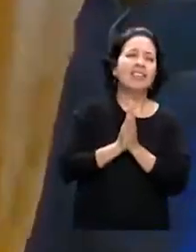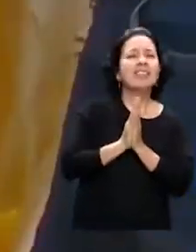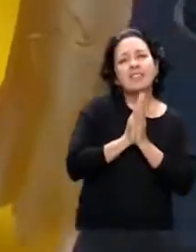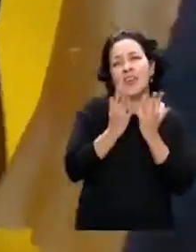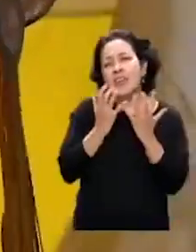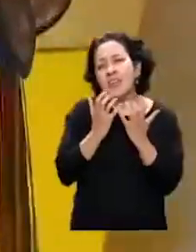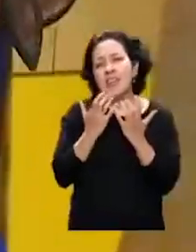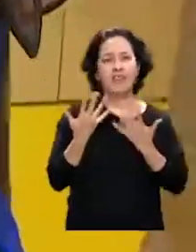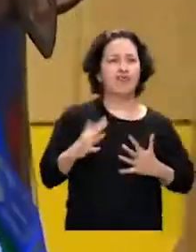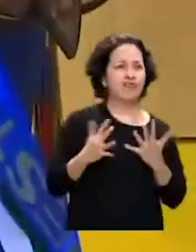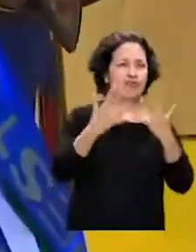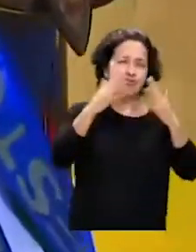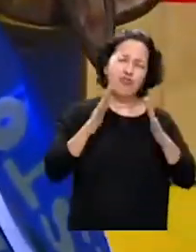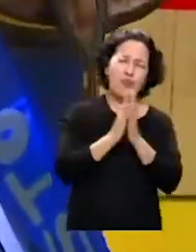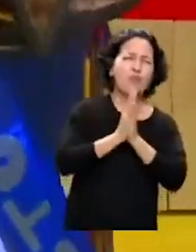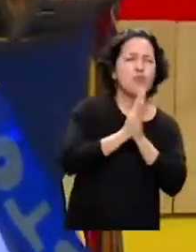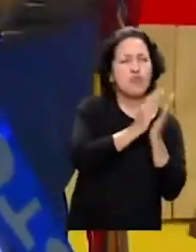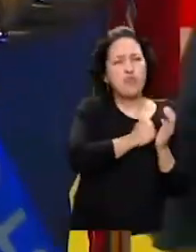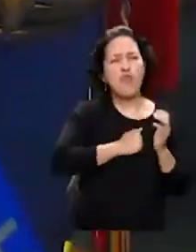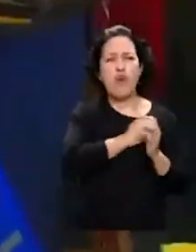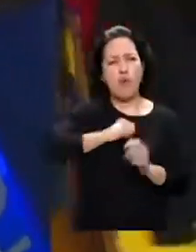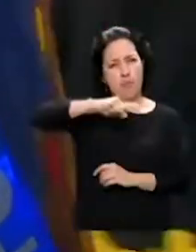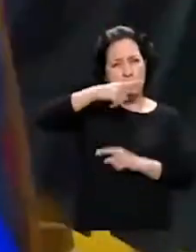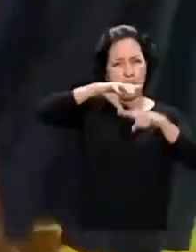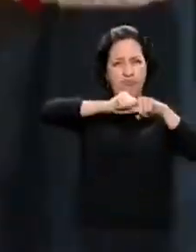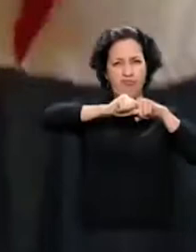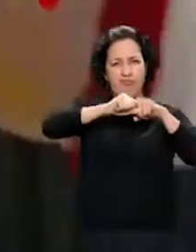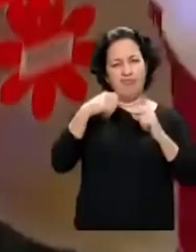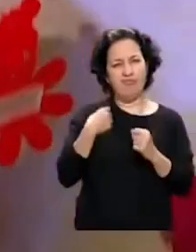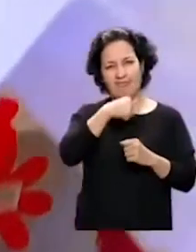que lo llenemos de aplausos, por favor. Primer puesto,